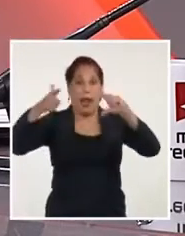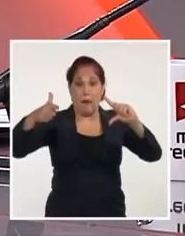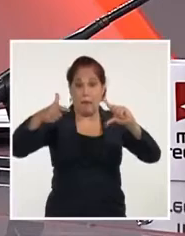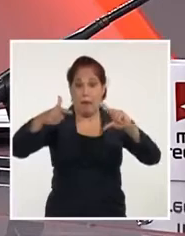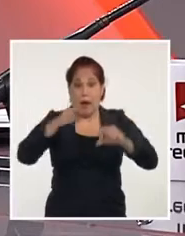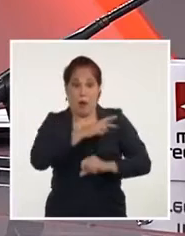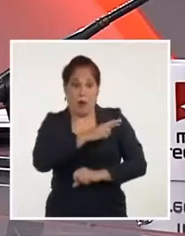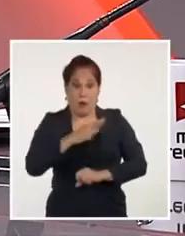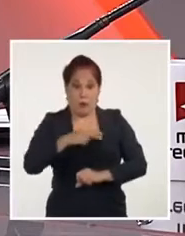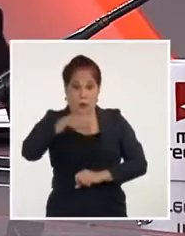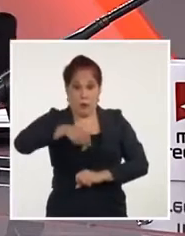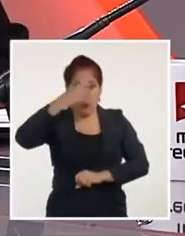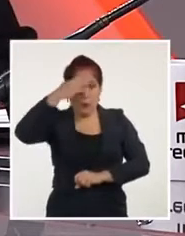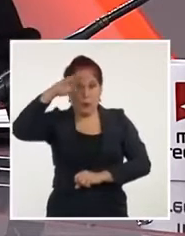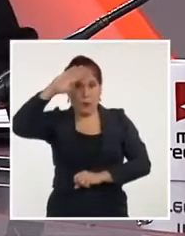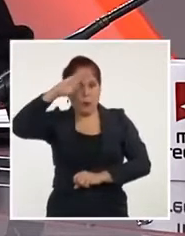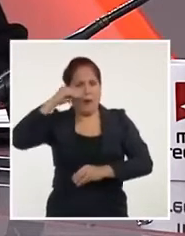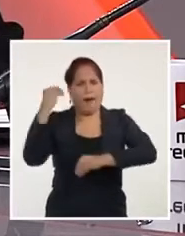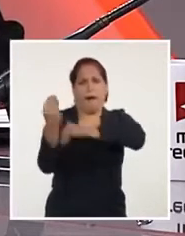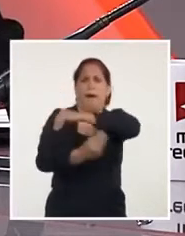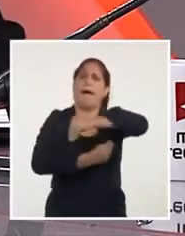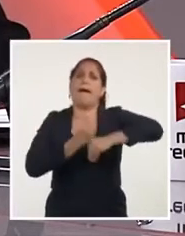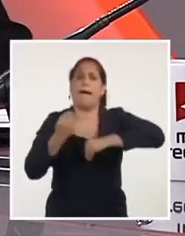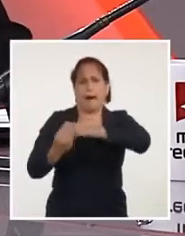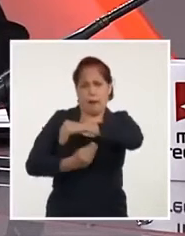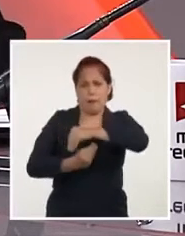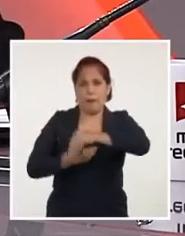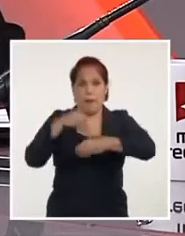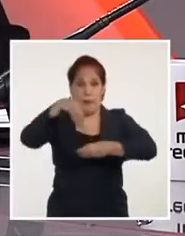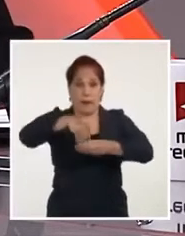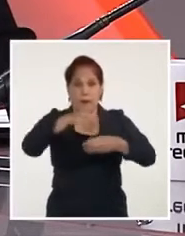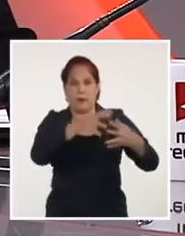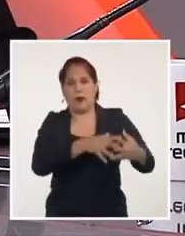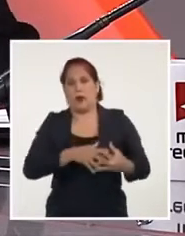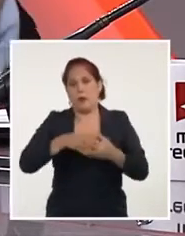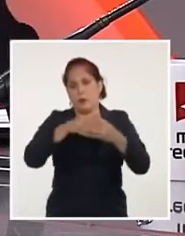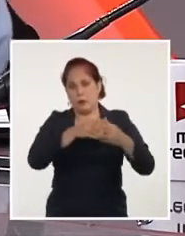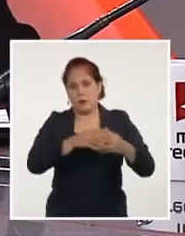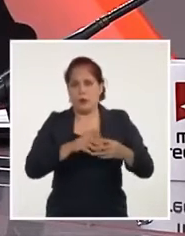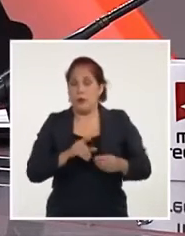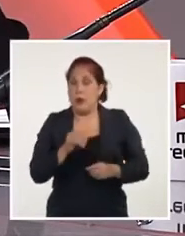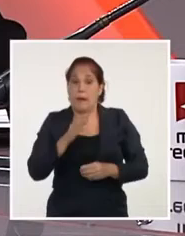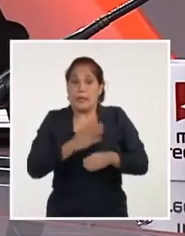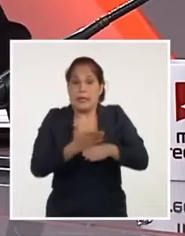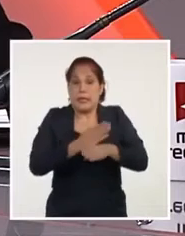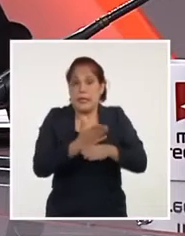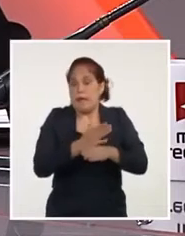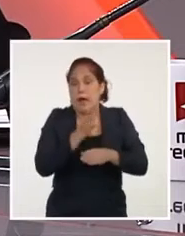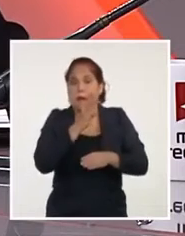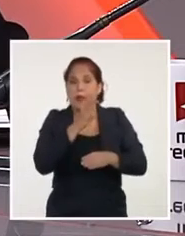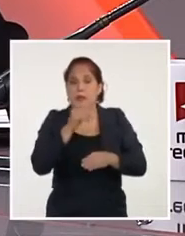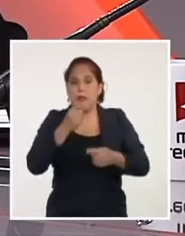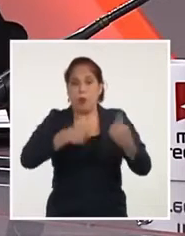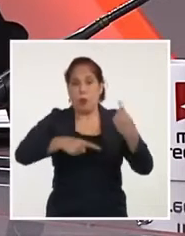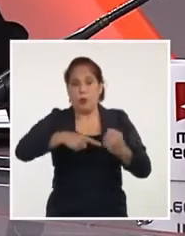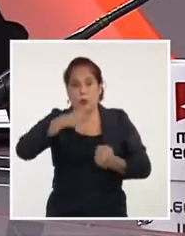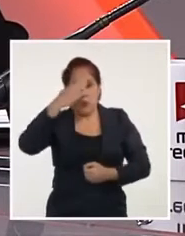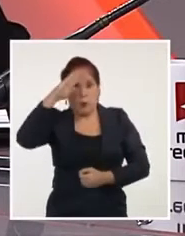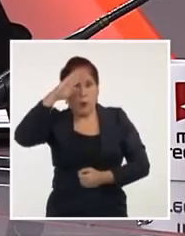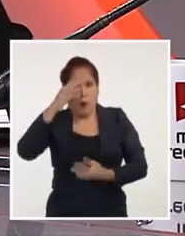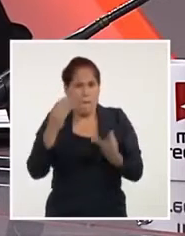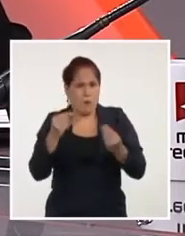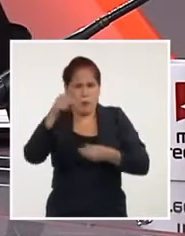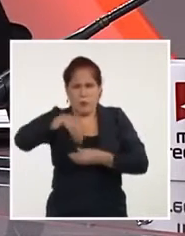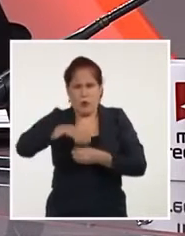en consignas de esos movimientos que son generados desde los laboratorios de Estados Unidos. Pero todo eso, por